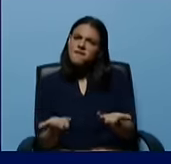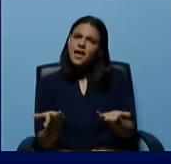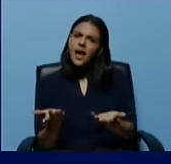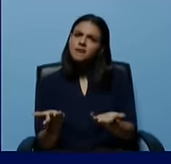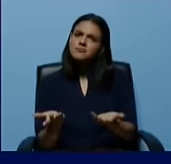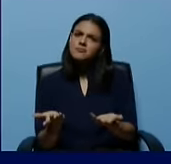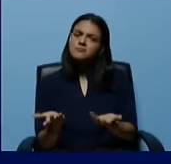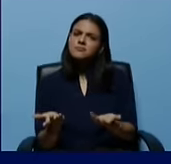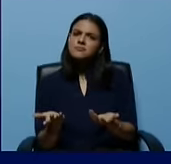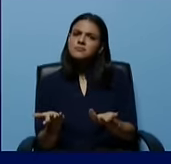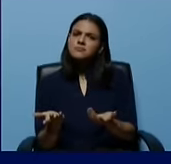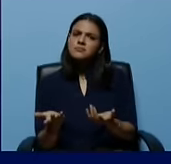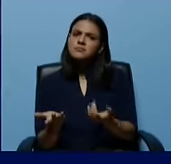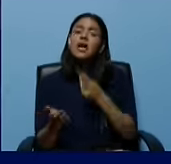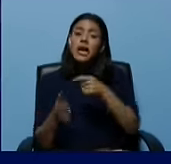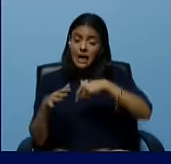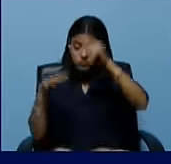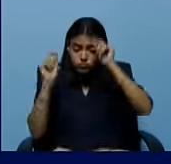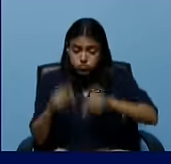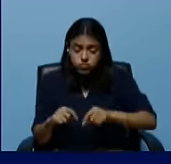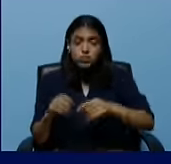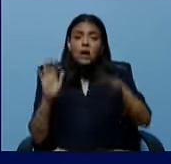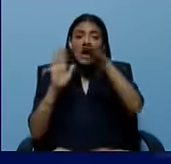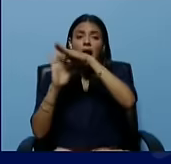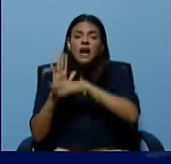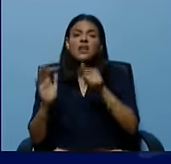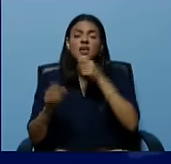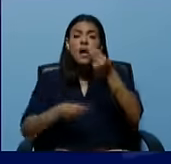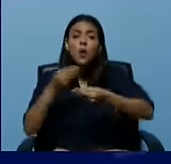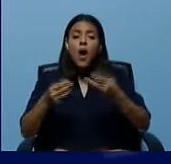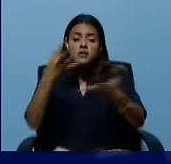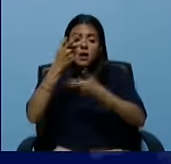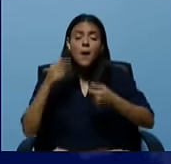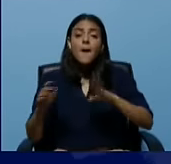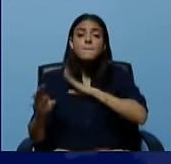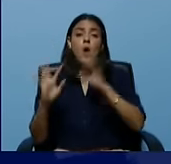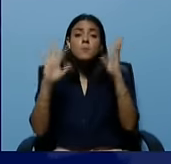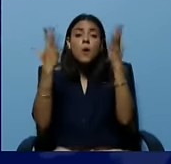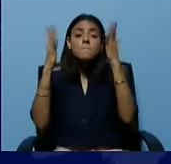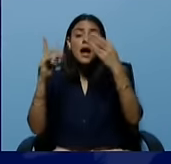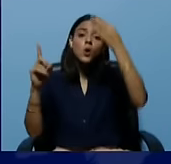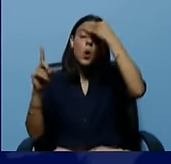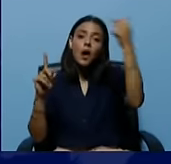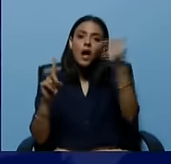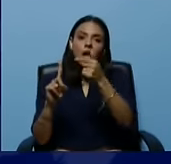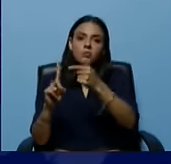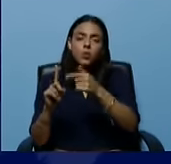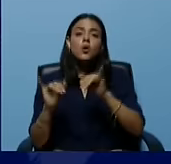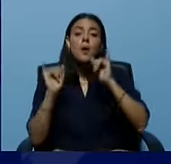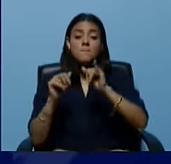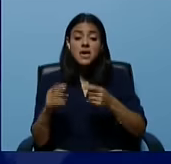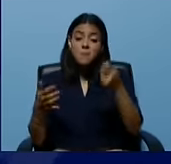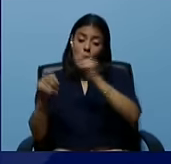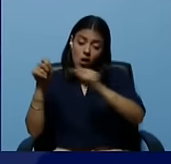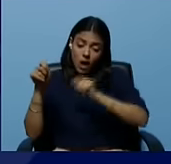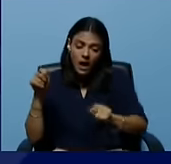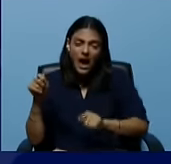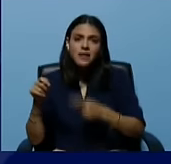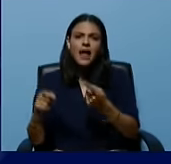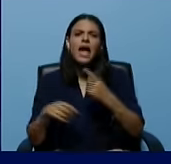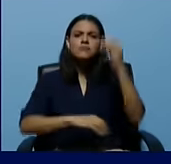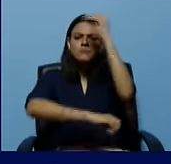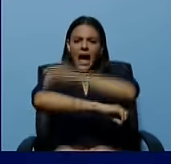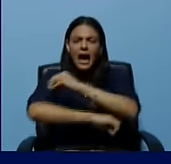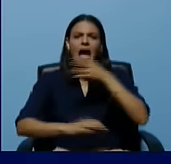sí recibí una carta firmada por el señor Edmundo González Urrutia, En esa carta, el señor González Urrutia acata